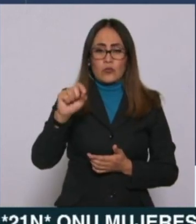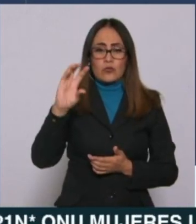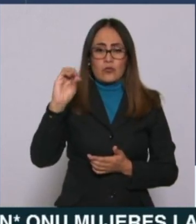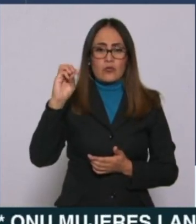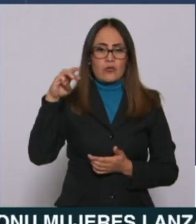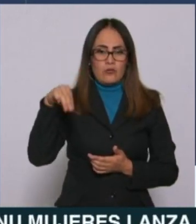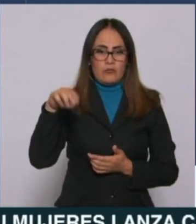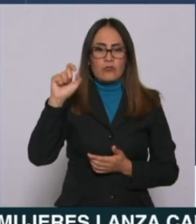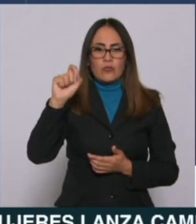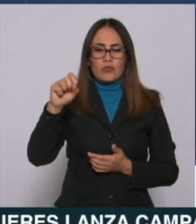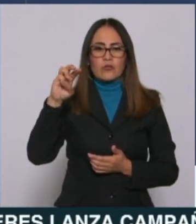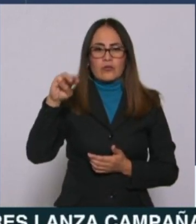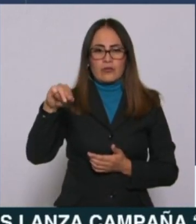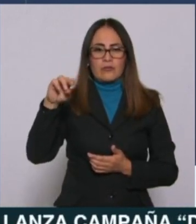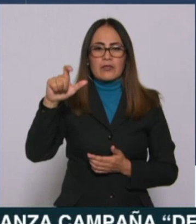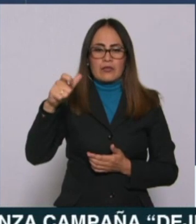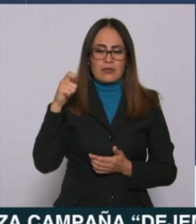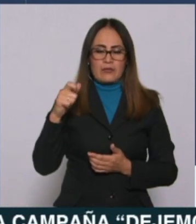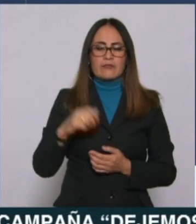heridas.com.mx.